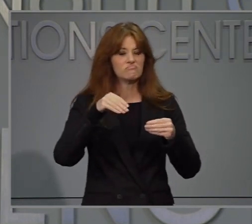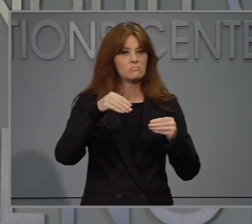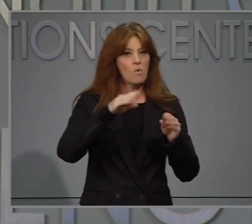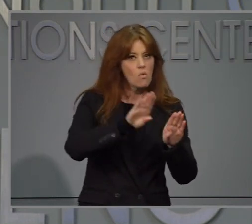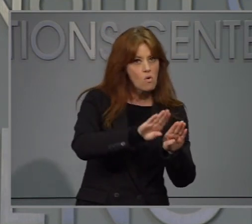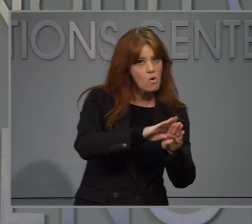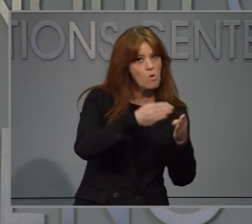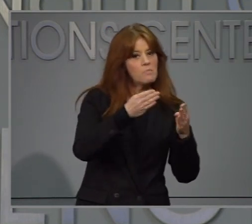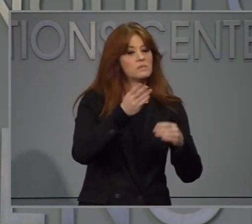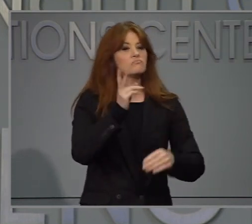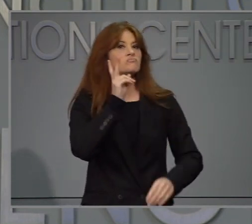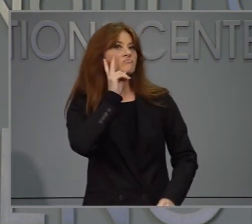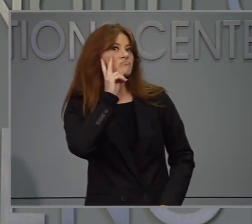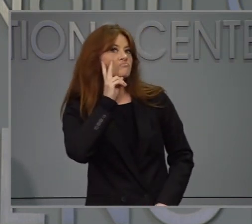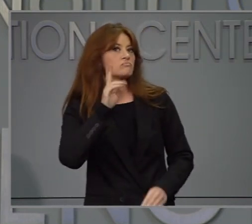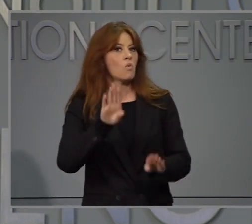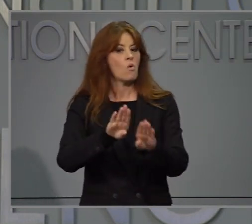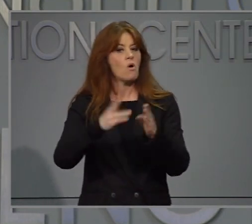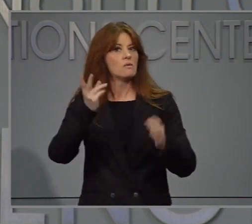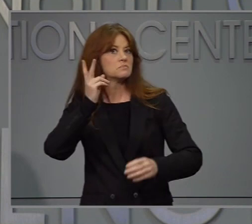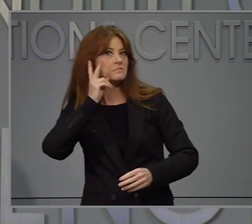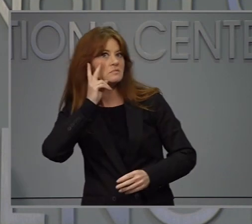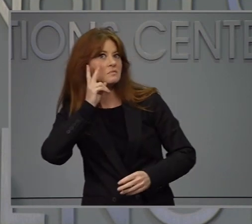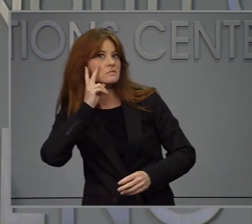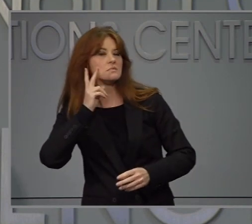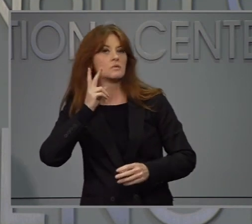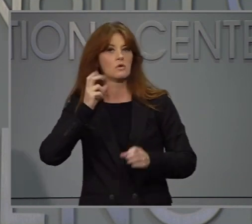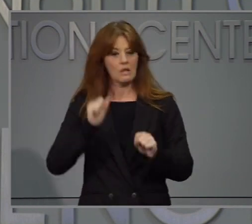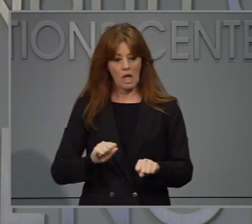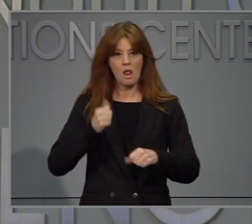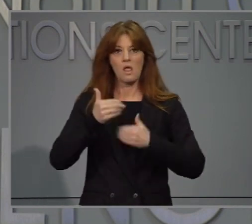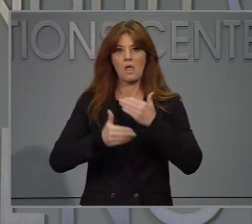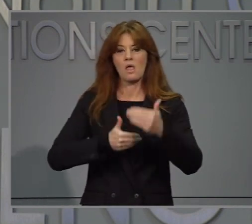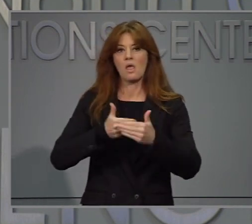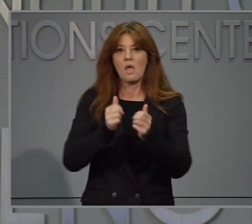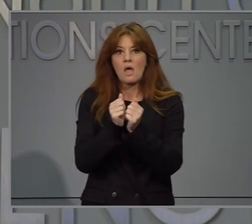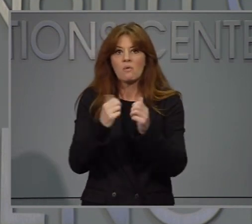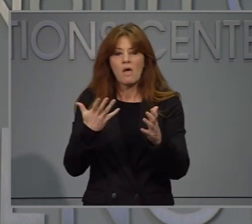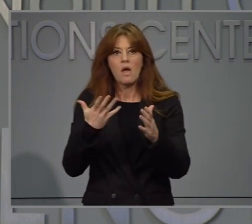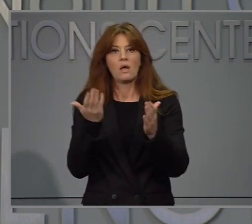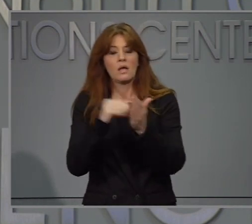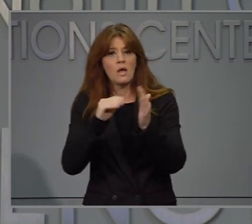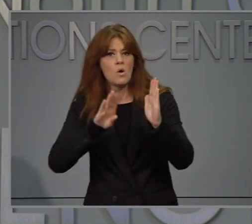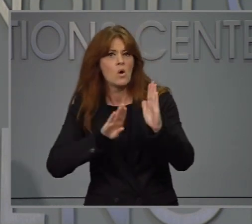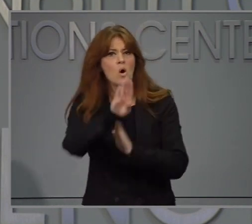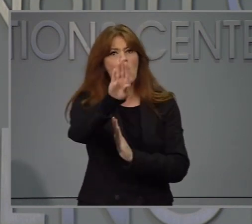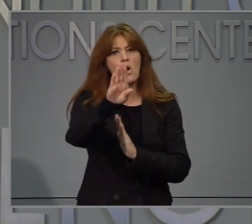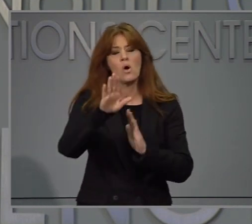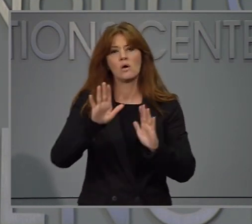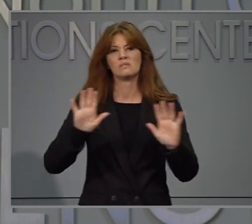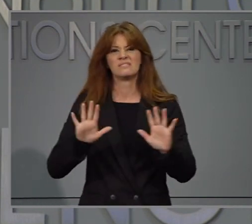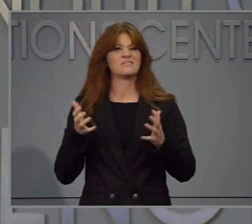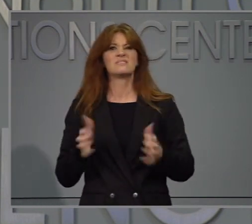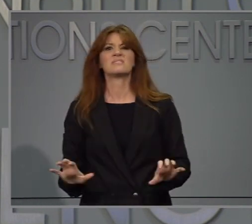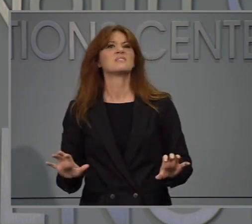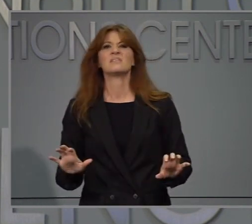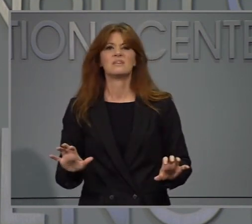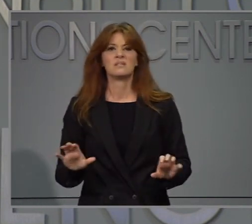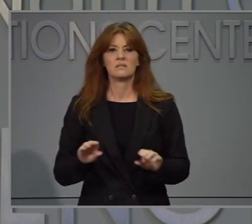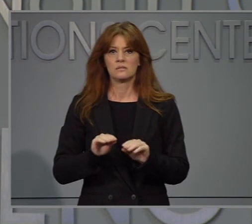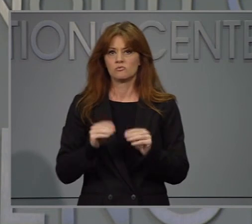las restricciones para poder salir de nuevo sin tener un pico peligroso de